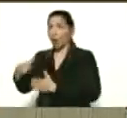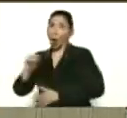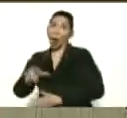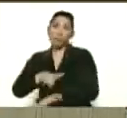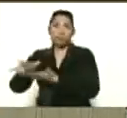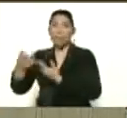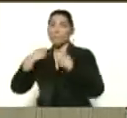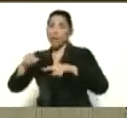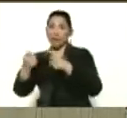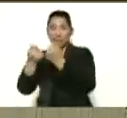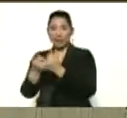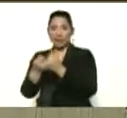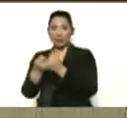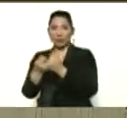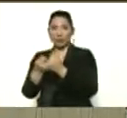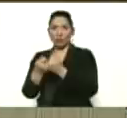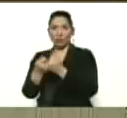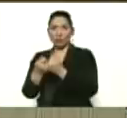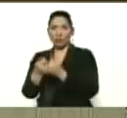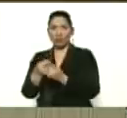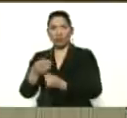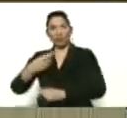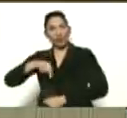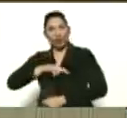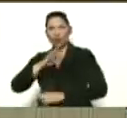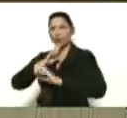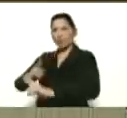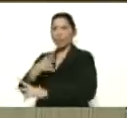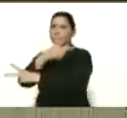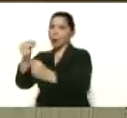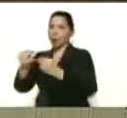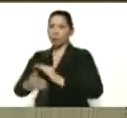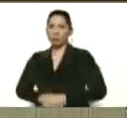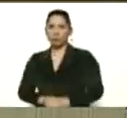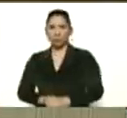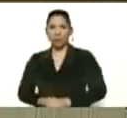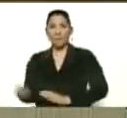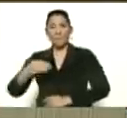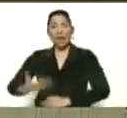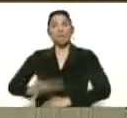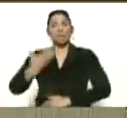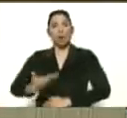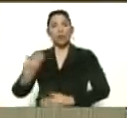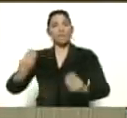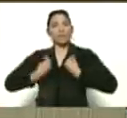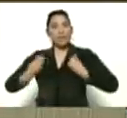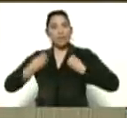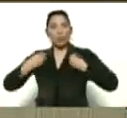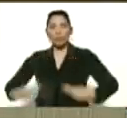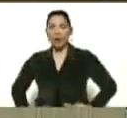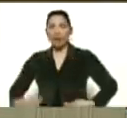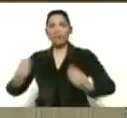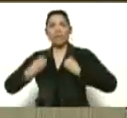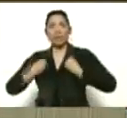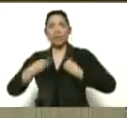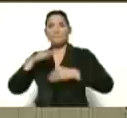no pierdan dinero? Nosotros responderíamos, no. Más importa la vida humana que la vida de un